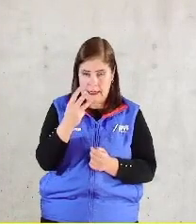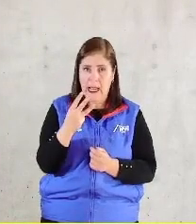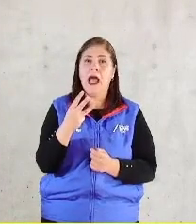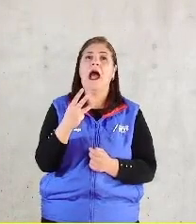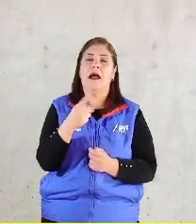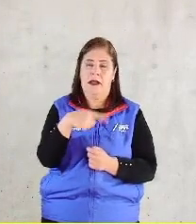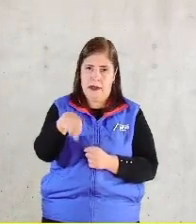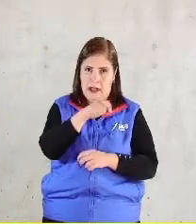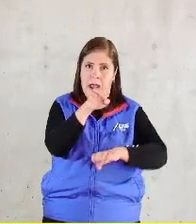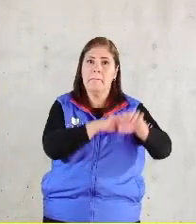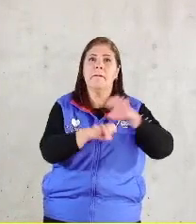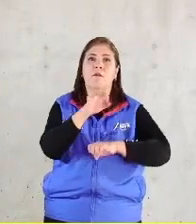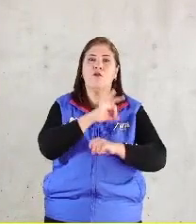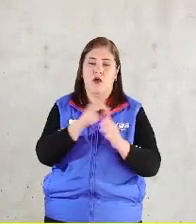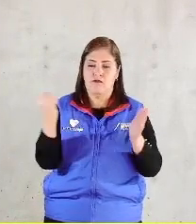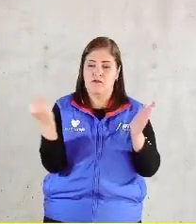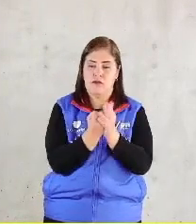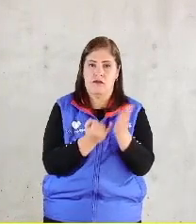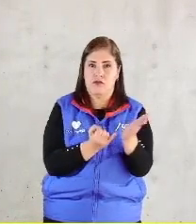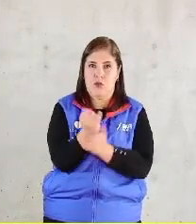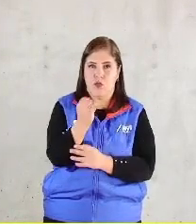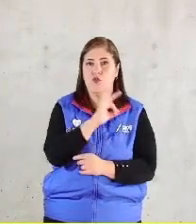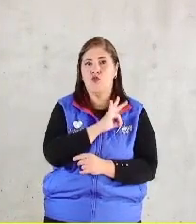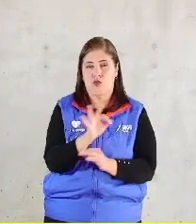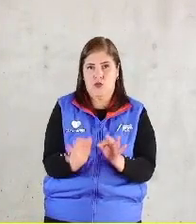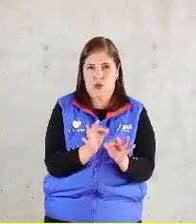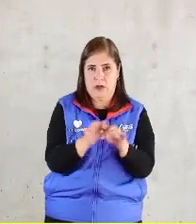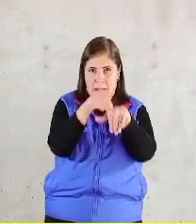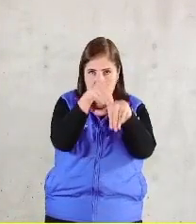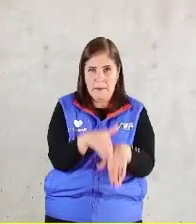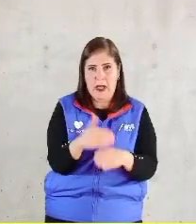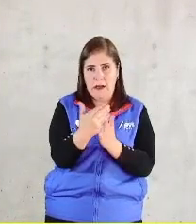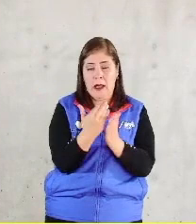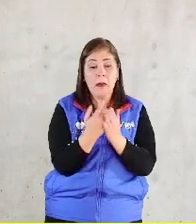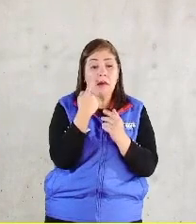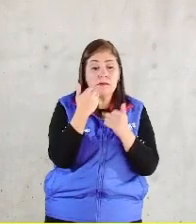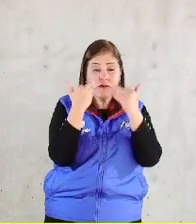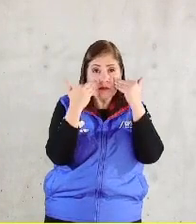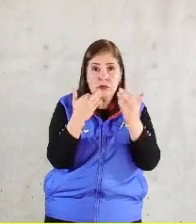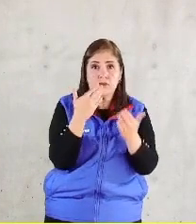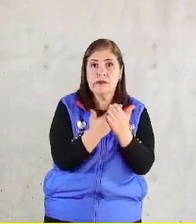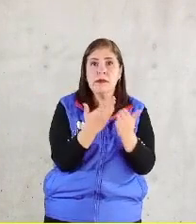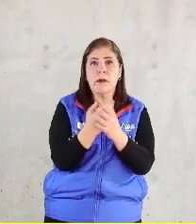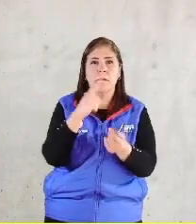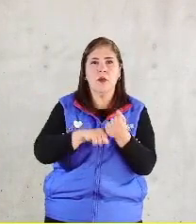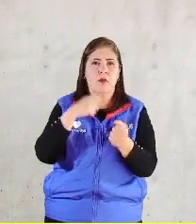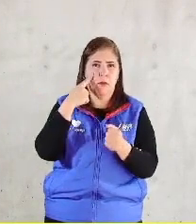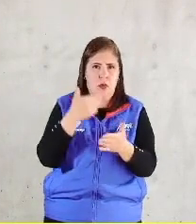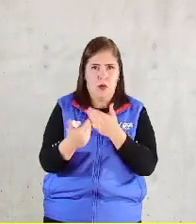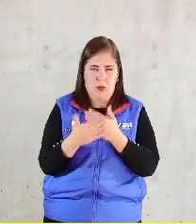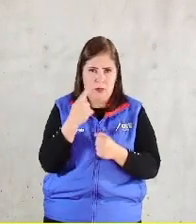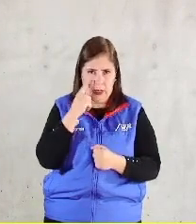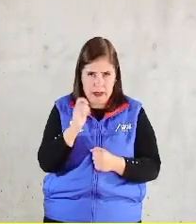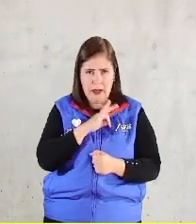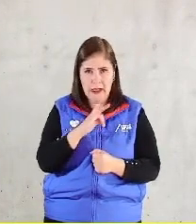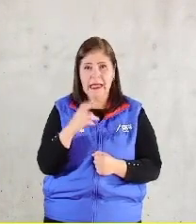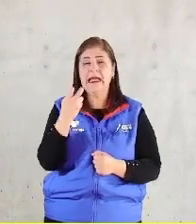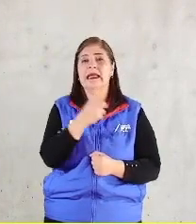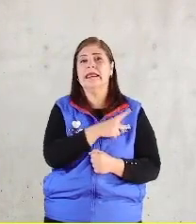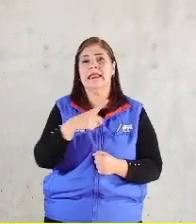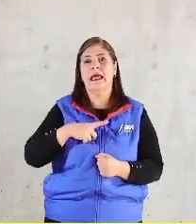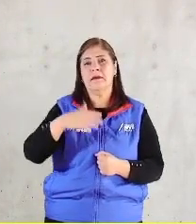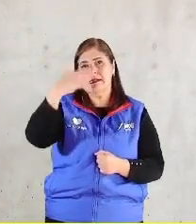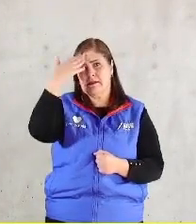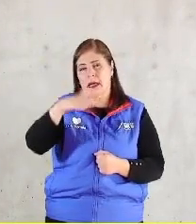se acreditarán por el cumplimiento en evidencias de un 70% mínimo como el modelo actual, porque lo que queremos ahorita es conocer su